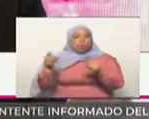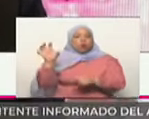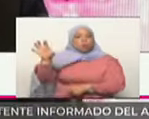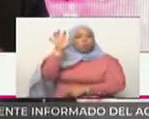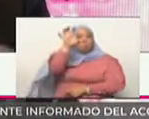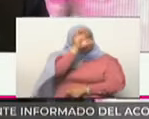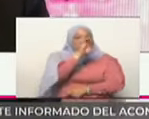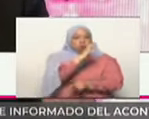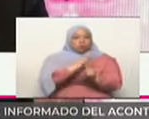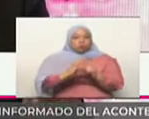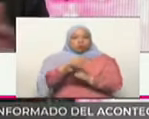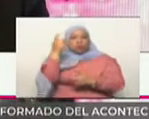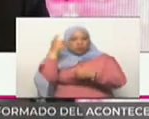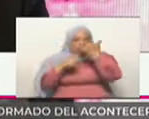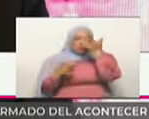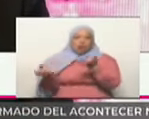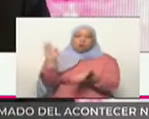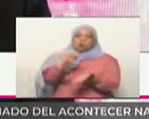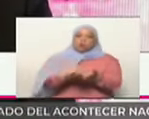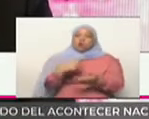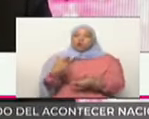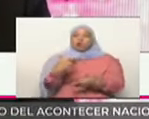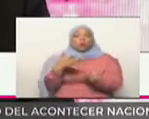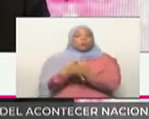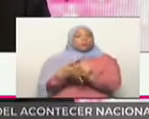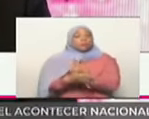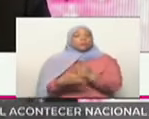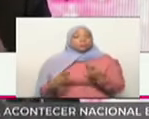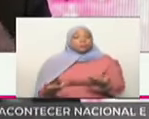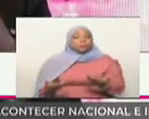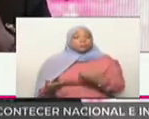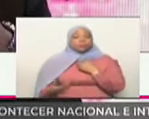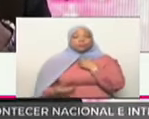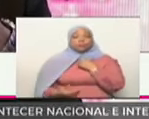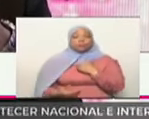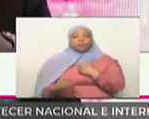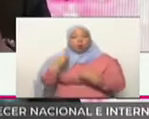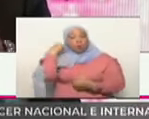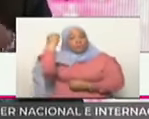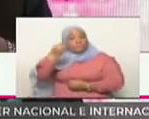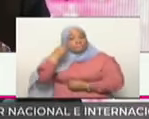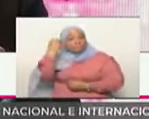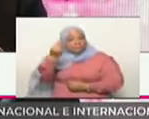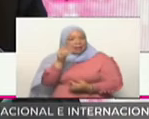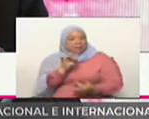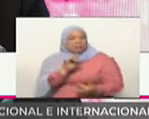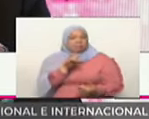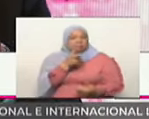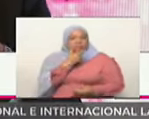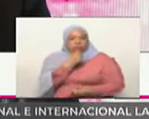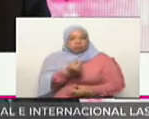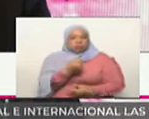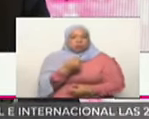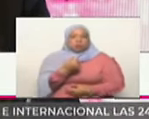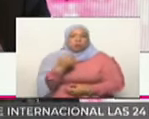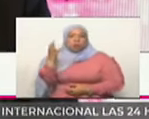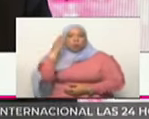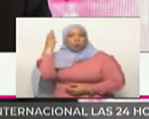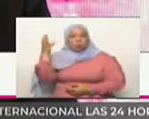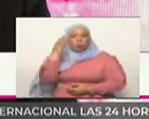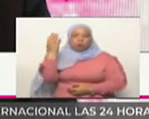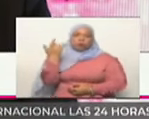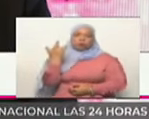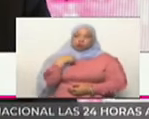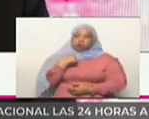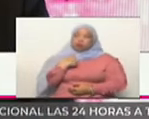eso luego Chávez le agregó dos conceptos y dijo, creo que lo que más se acerca, cuando yo era canciller ya, cuando él me nombra